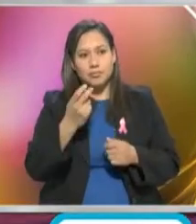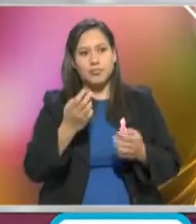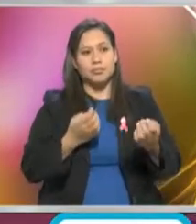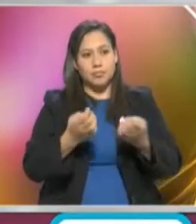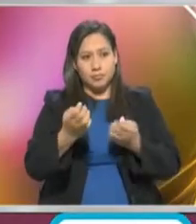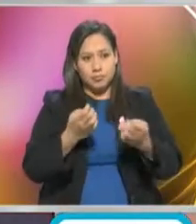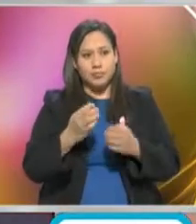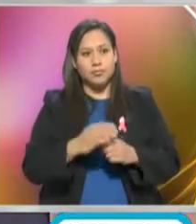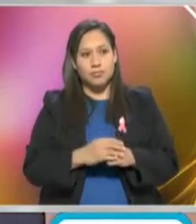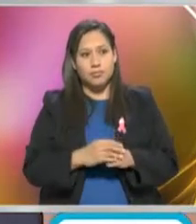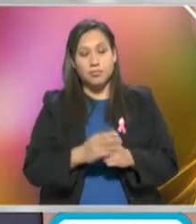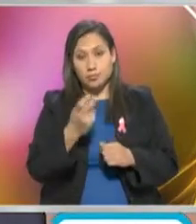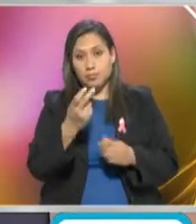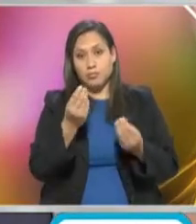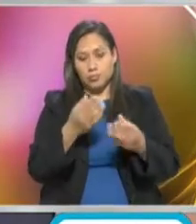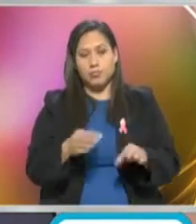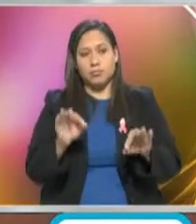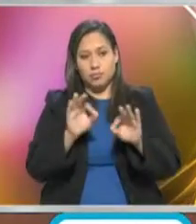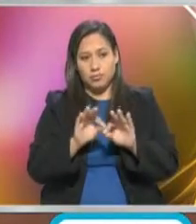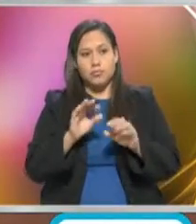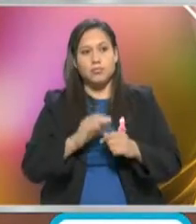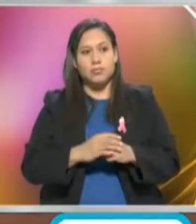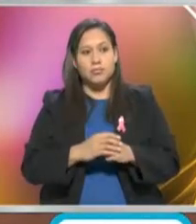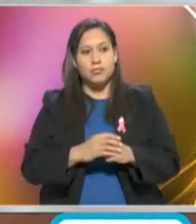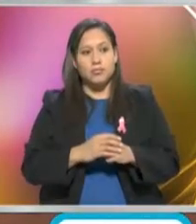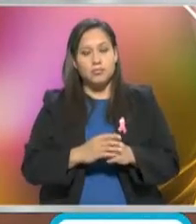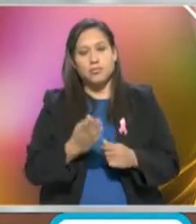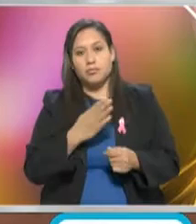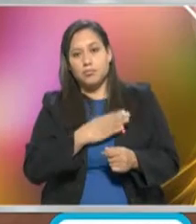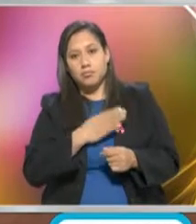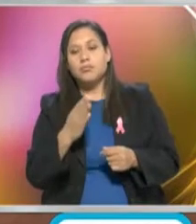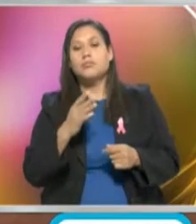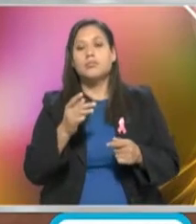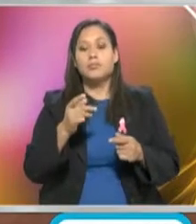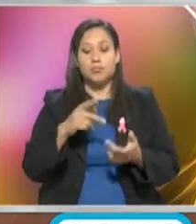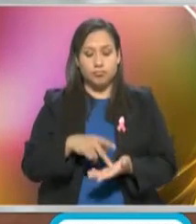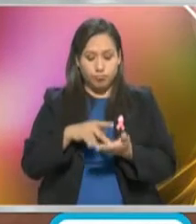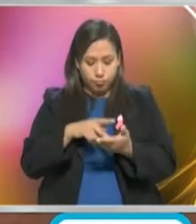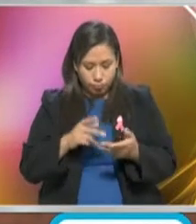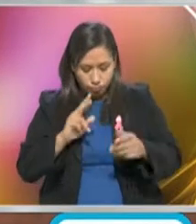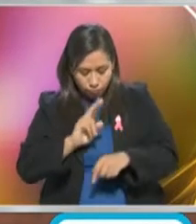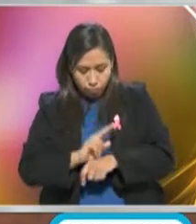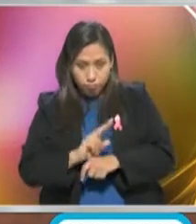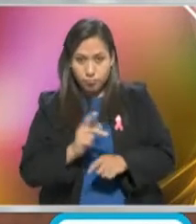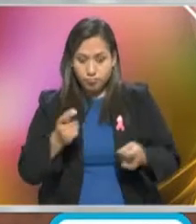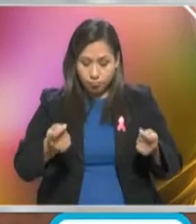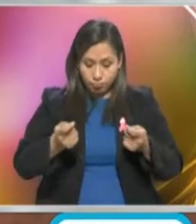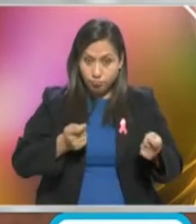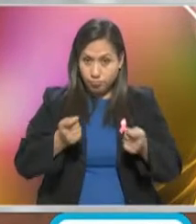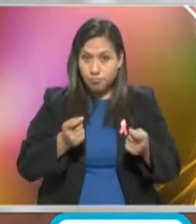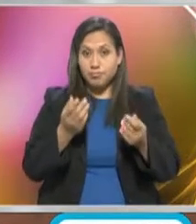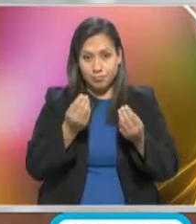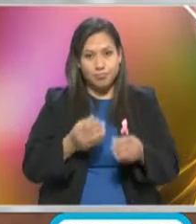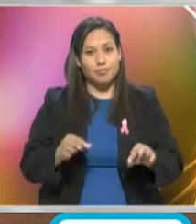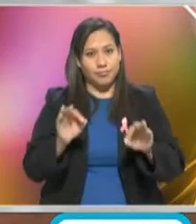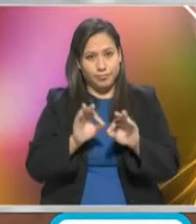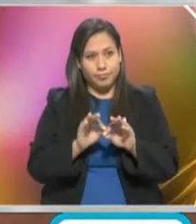Exactamente. Todo eso es algo muy importante. Y bueno, el control de peso aquí adquiere